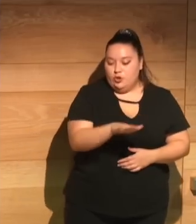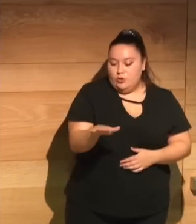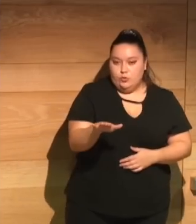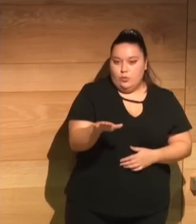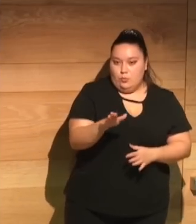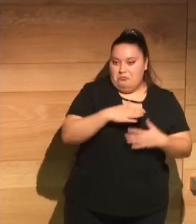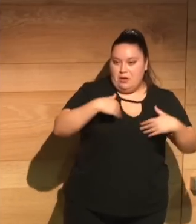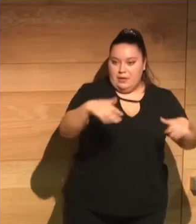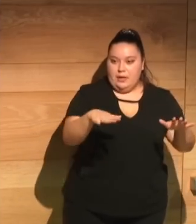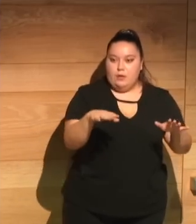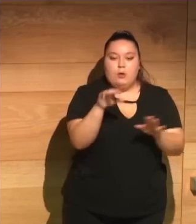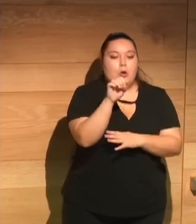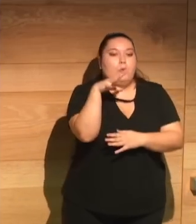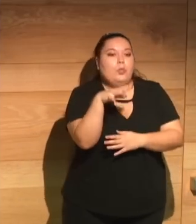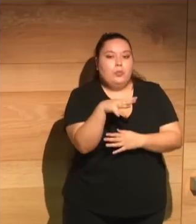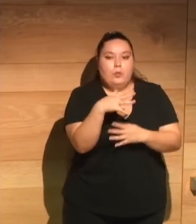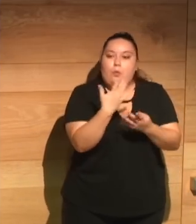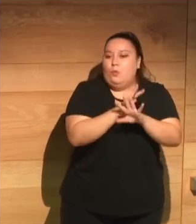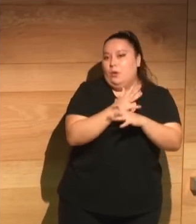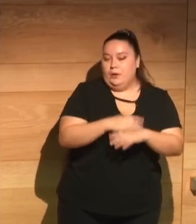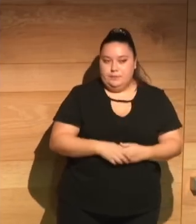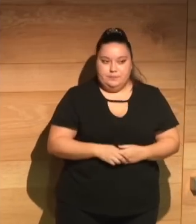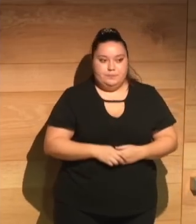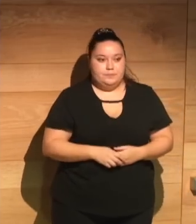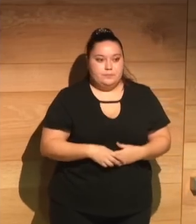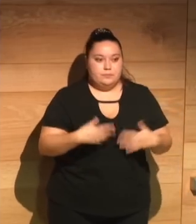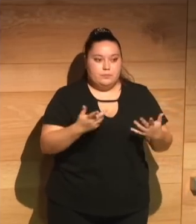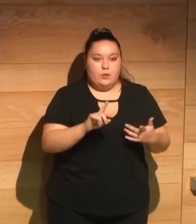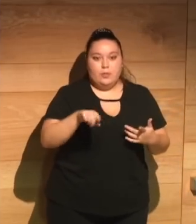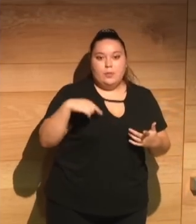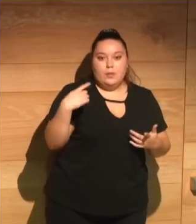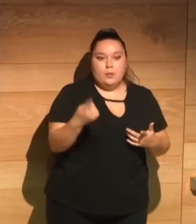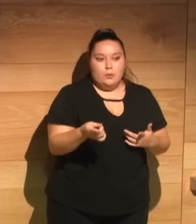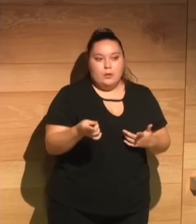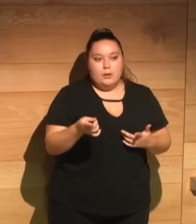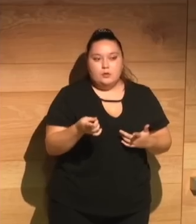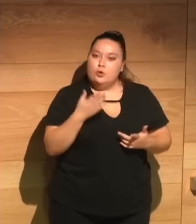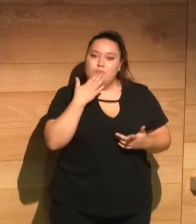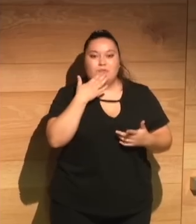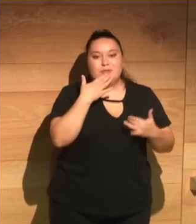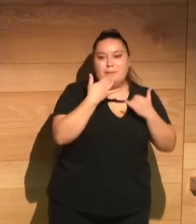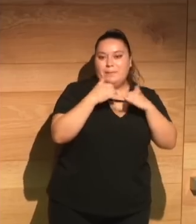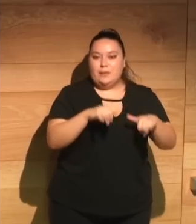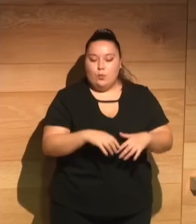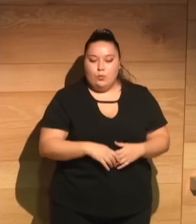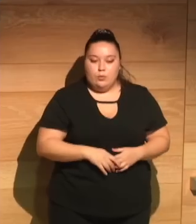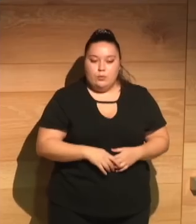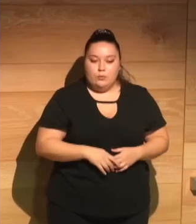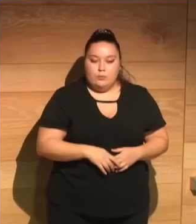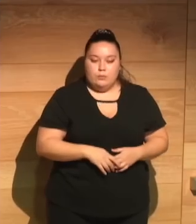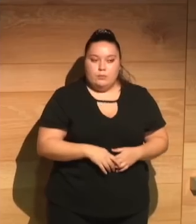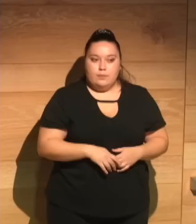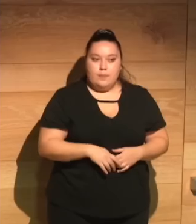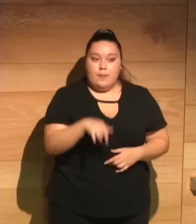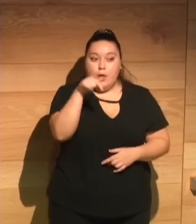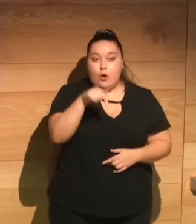flexo empieza a hacer monerías. Pero hay un momento en que esto se sistematiza, de hecho, como espectáculo. Claro, eso es lo que te iba a decir. Hoy, inevitablemente, vamos a